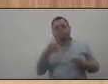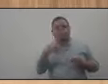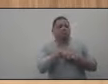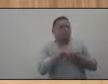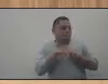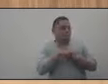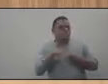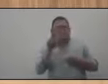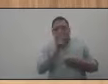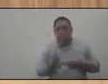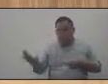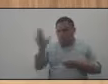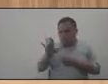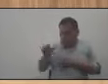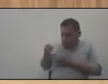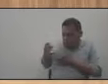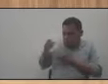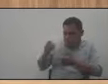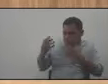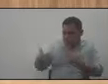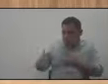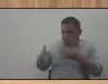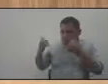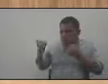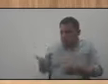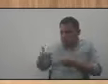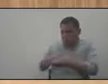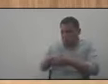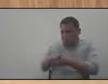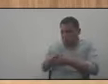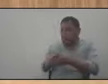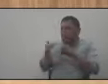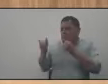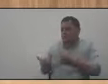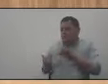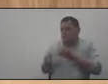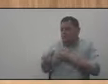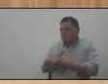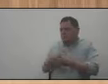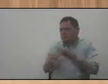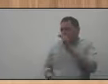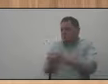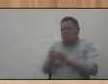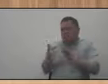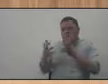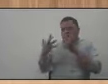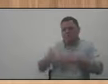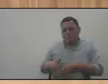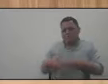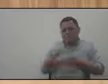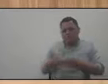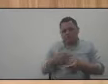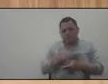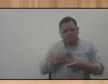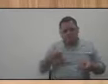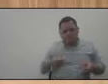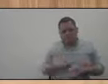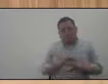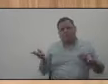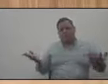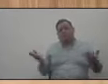situación nacional en la que estamos y sobre todo en la que atravesamos las empresas promotoras de salud.